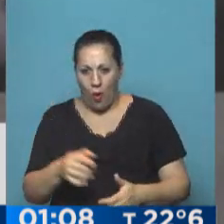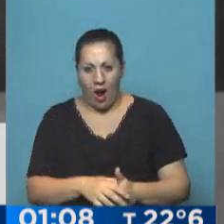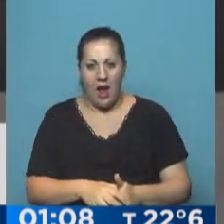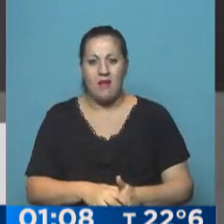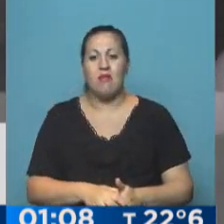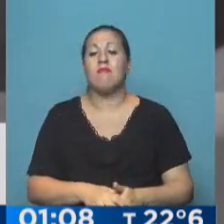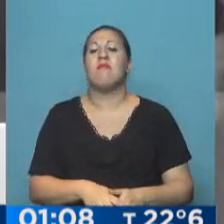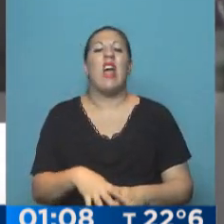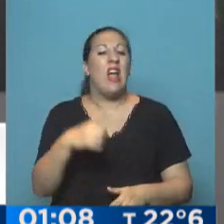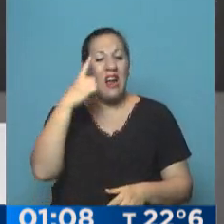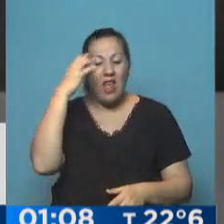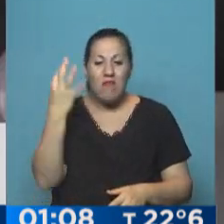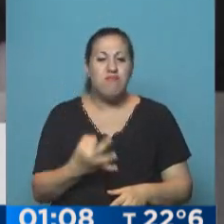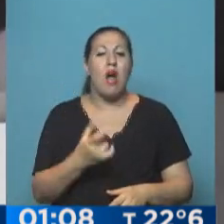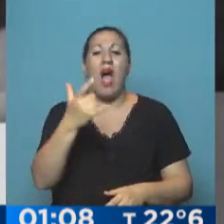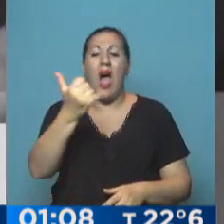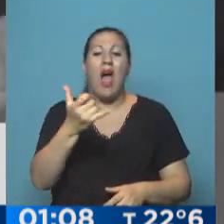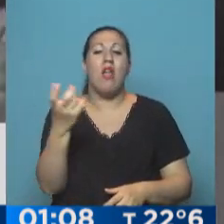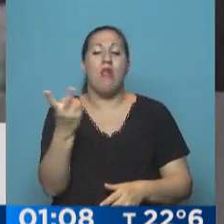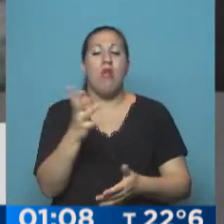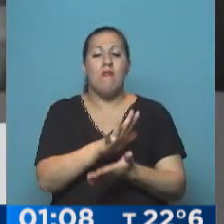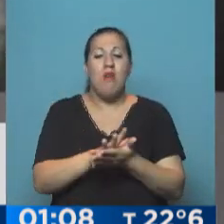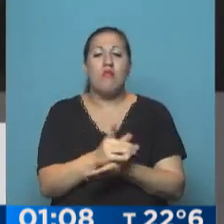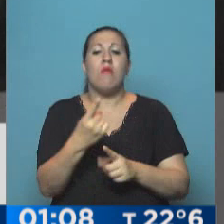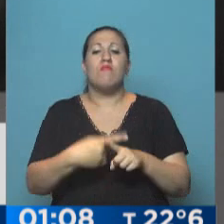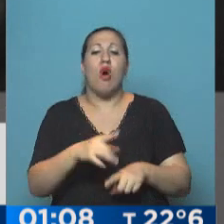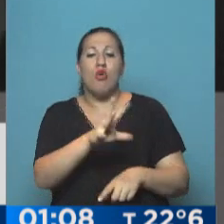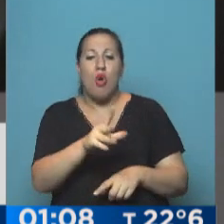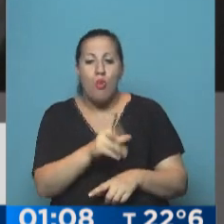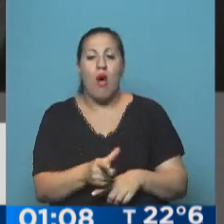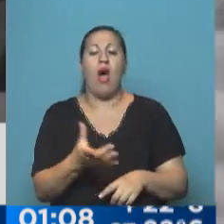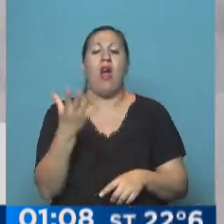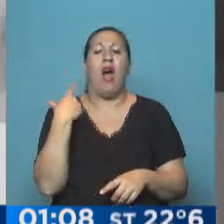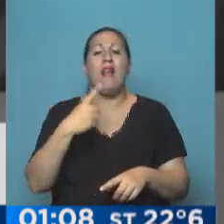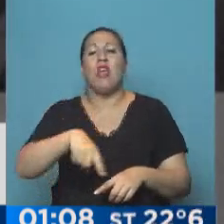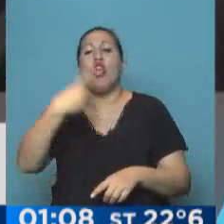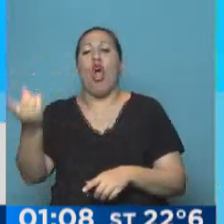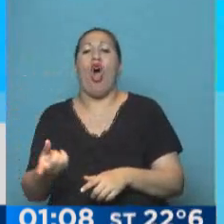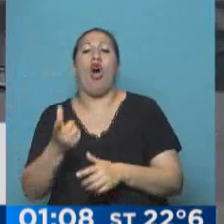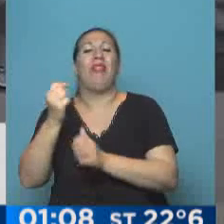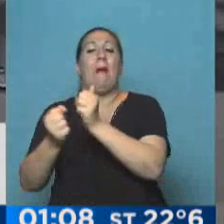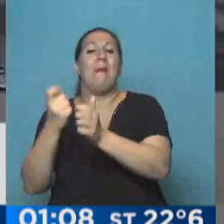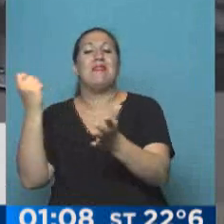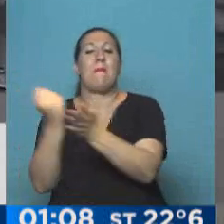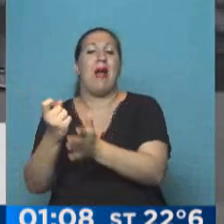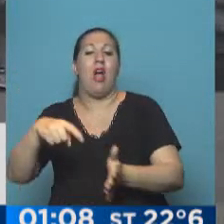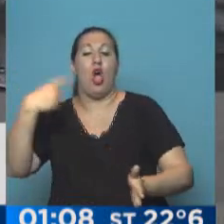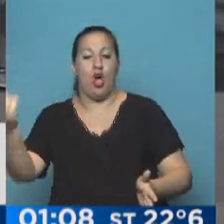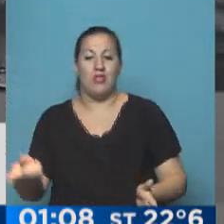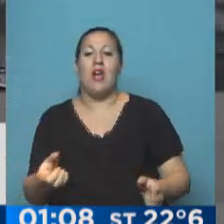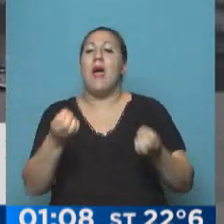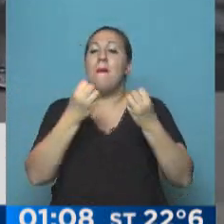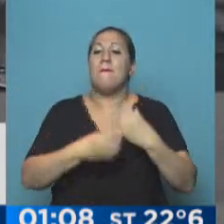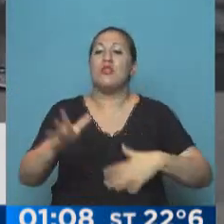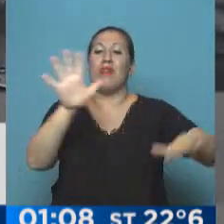considera artífices de un fraude por quedarse con los créditos de quiebra de otra firma. Comenzó la refacción